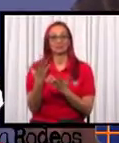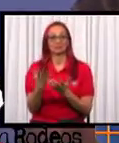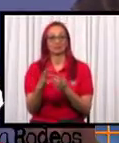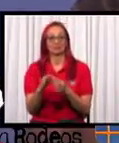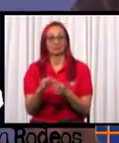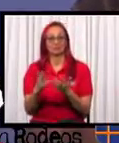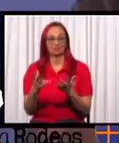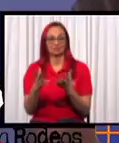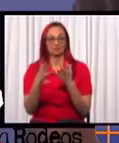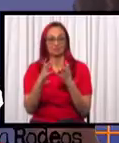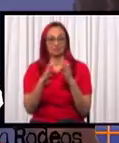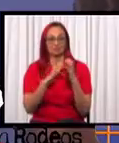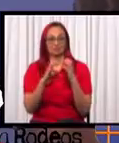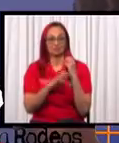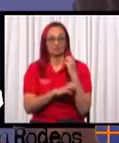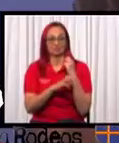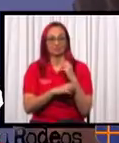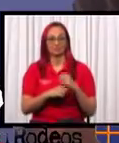Comercio Exterior, ¿verdad?